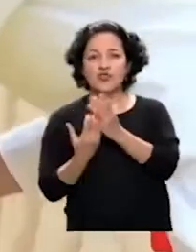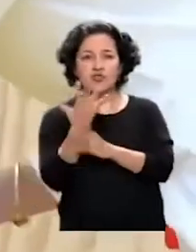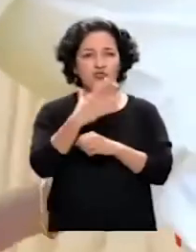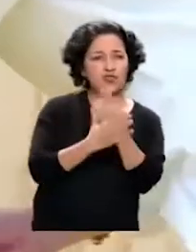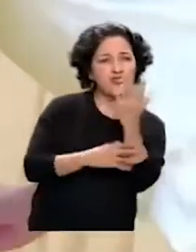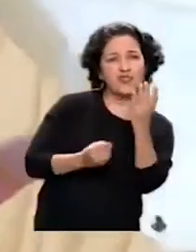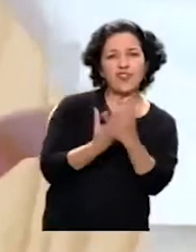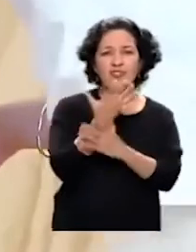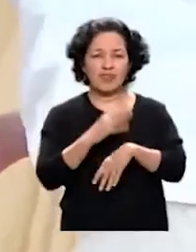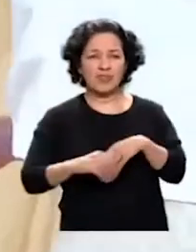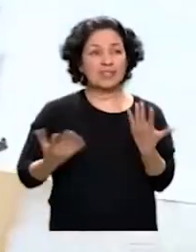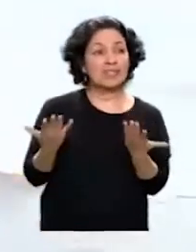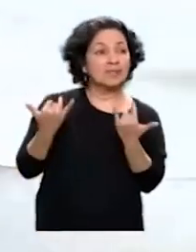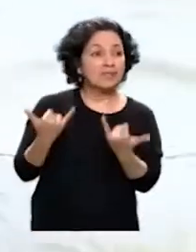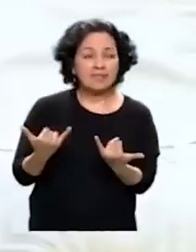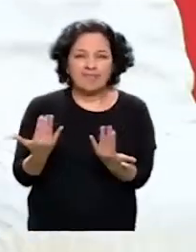Vamos entonces